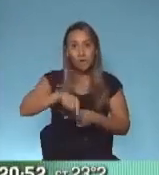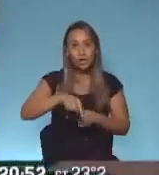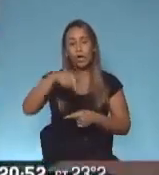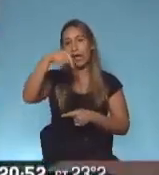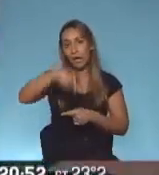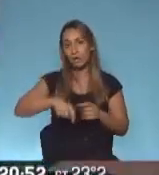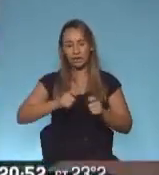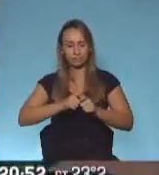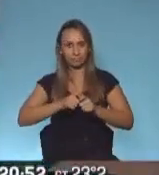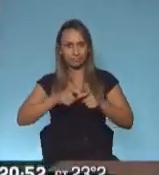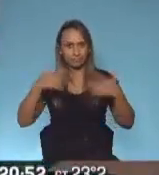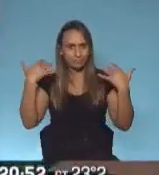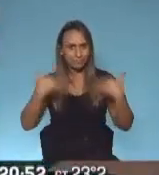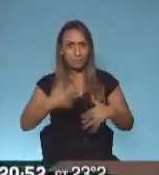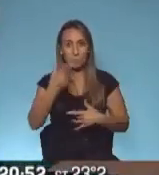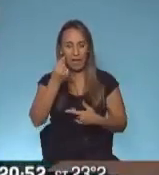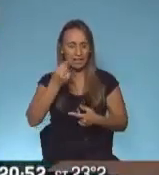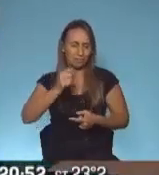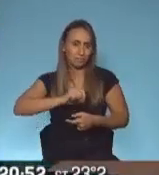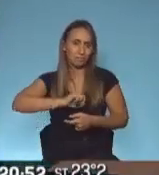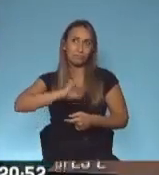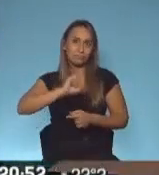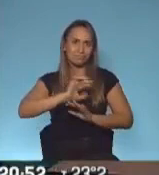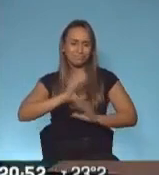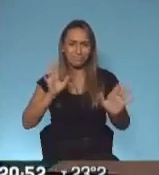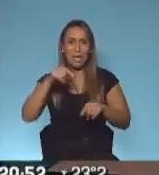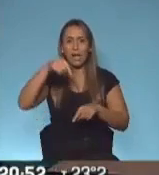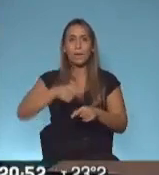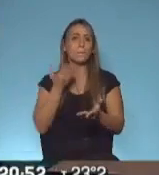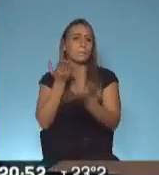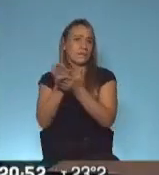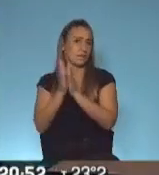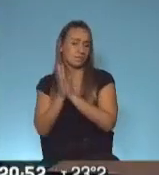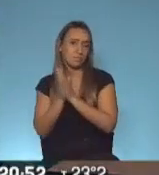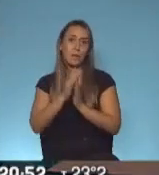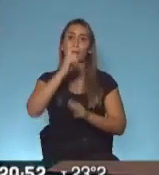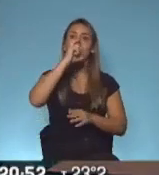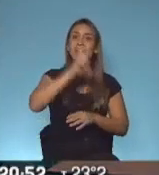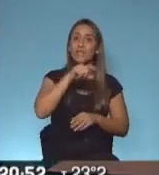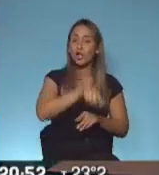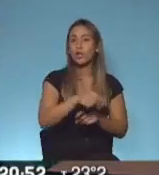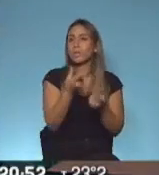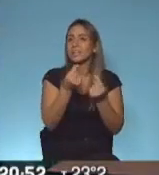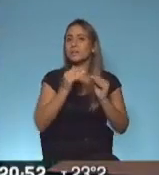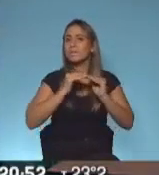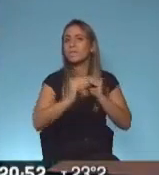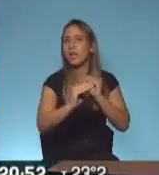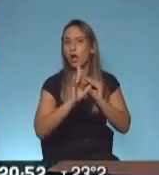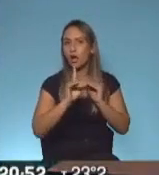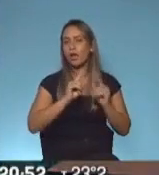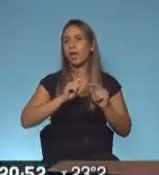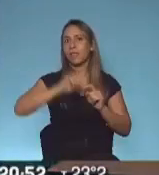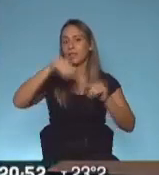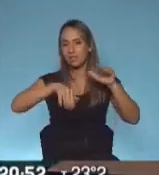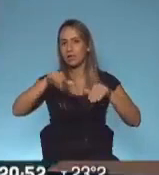piden que se les sostenga un precio para el barril de combustible. Como bajó tanto el precio del petróleo a nivel internacional, está en 22, 23